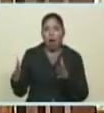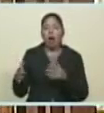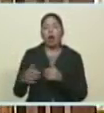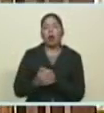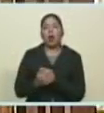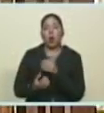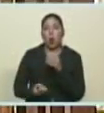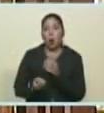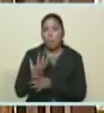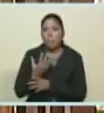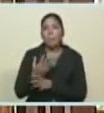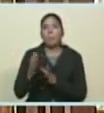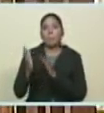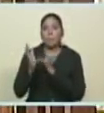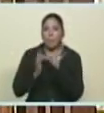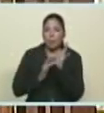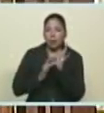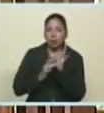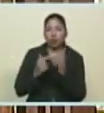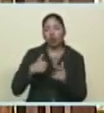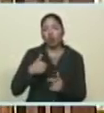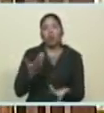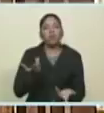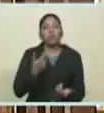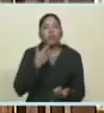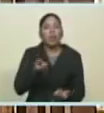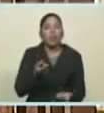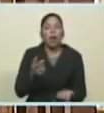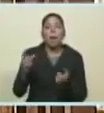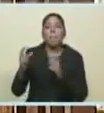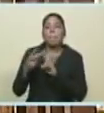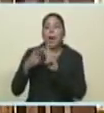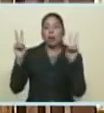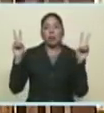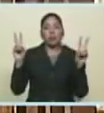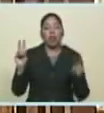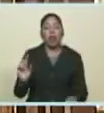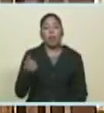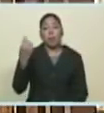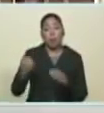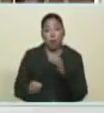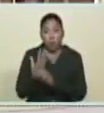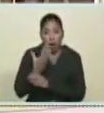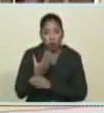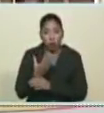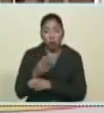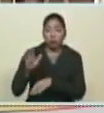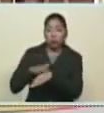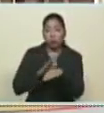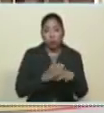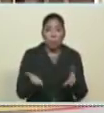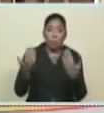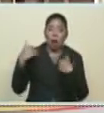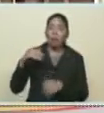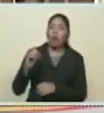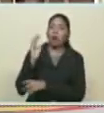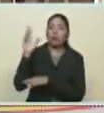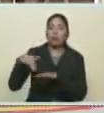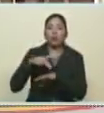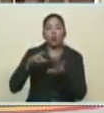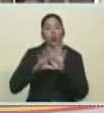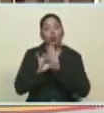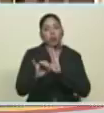julio, yo dije paz. El primero de mayo convoqué a la Asamblea Nacional Constituyente y dije para la